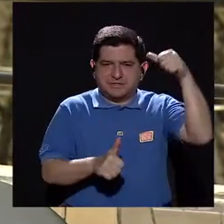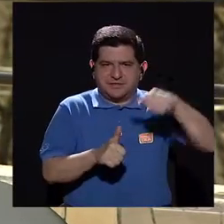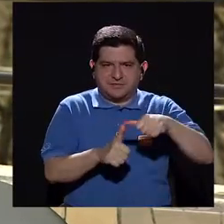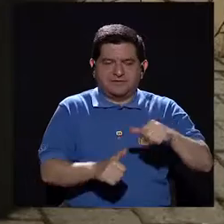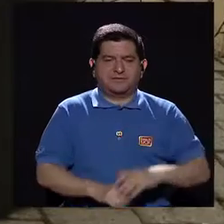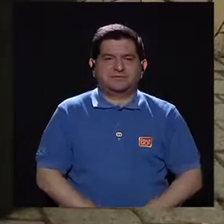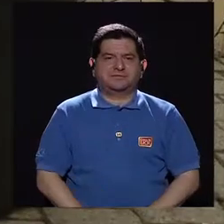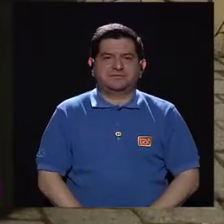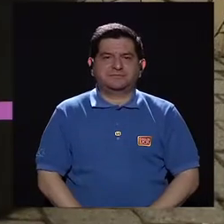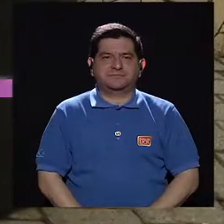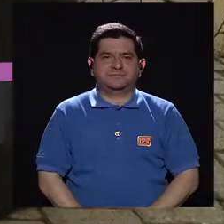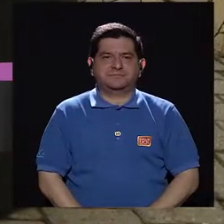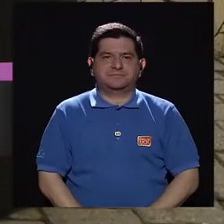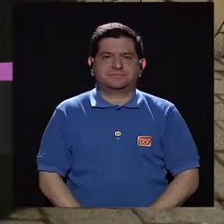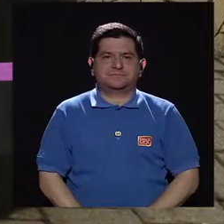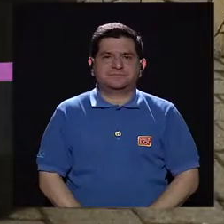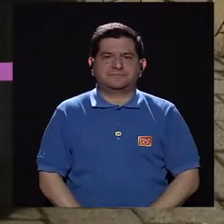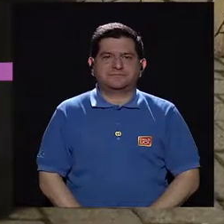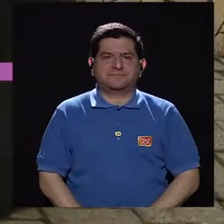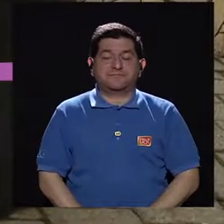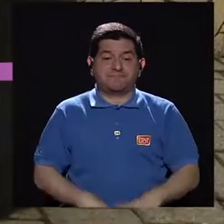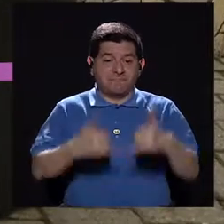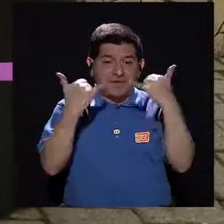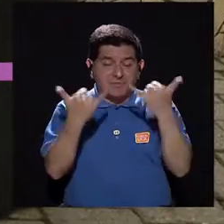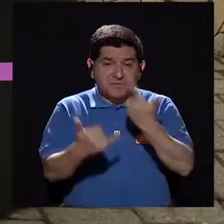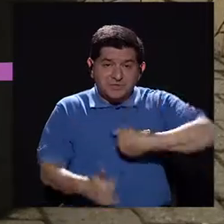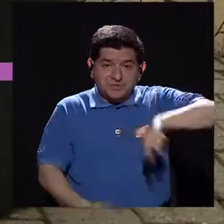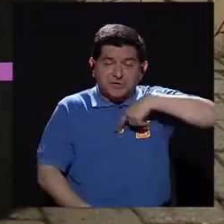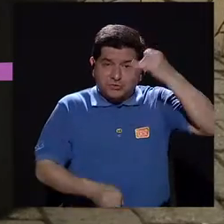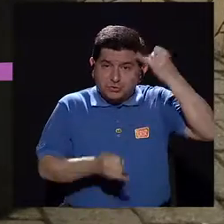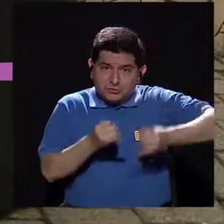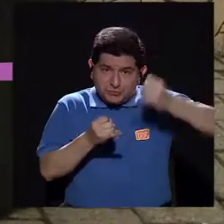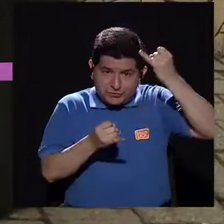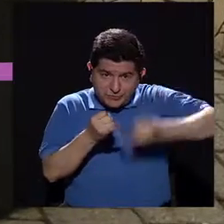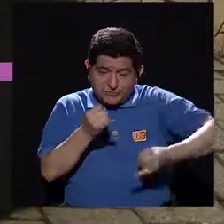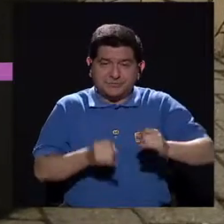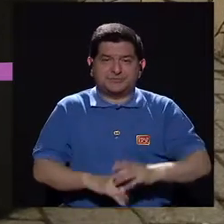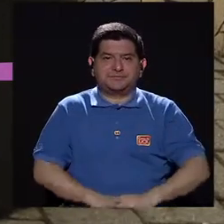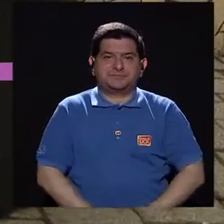materna. Correcto, doctora. Bueno, ya estamos